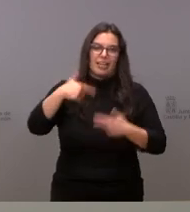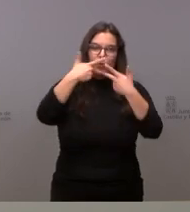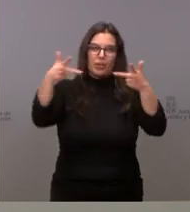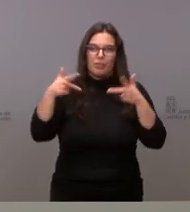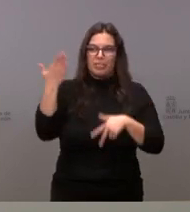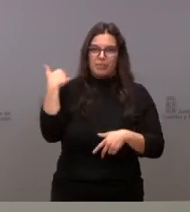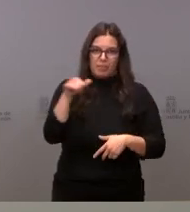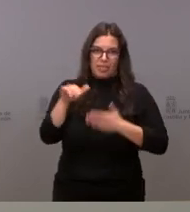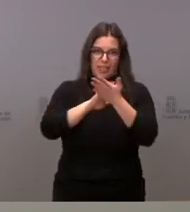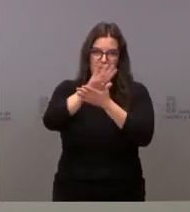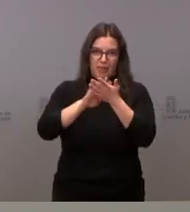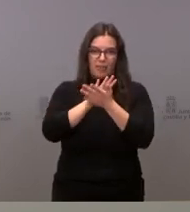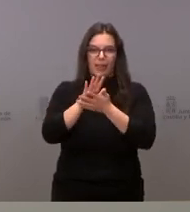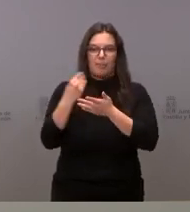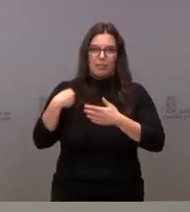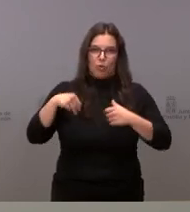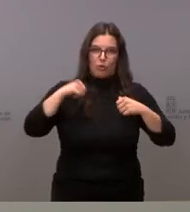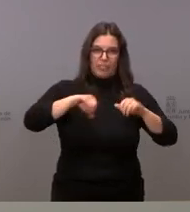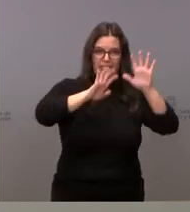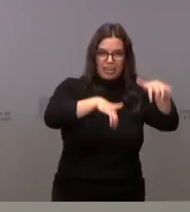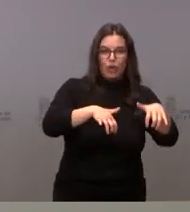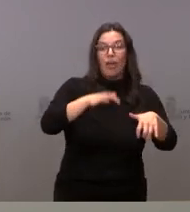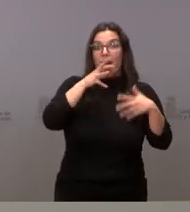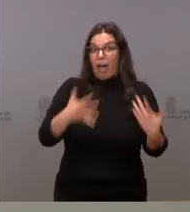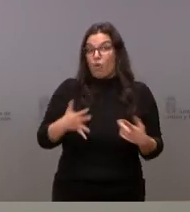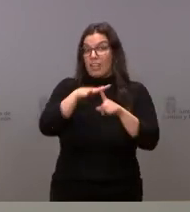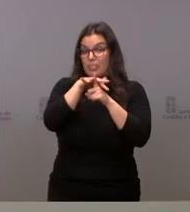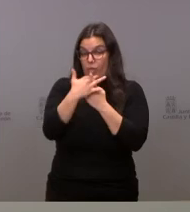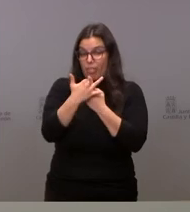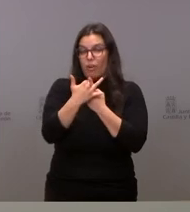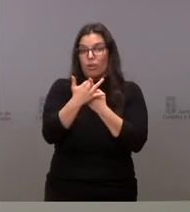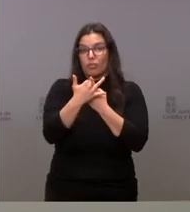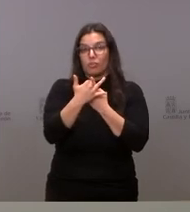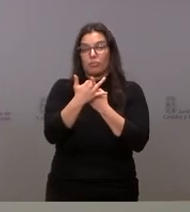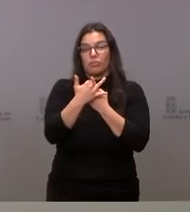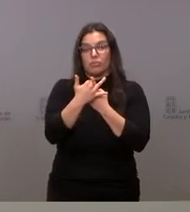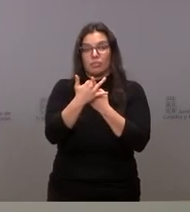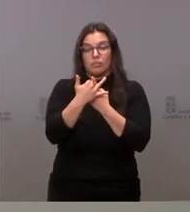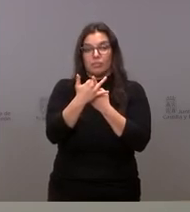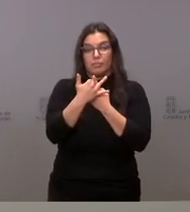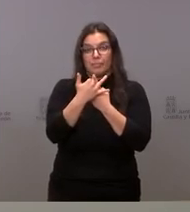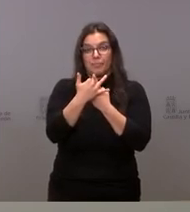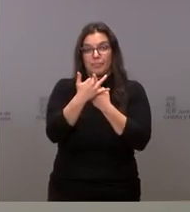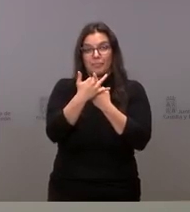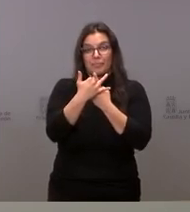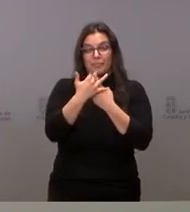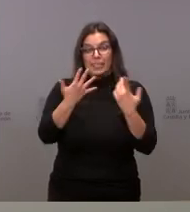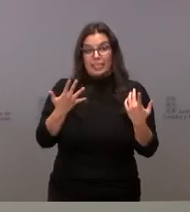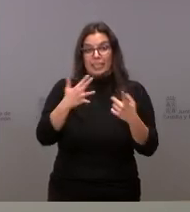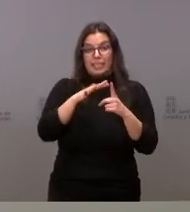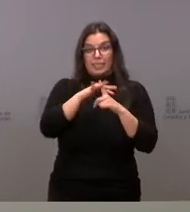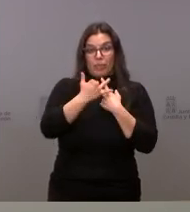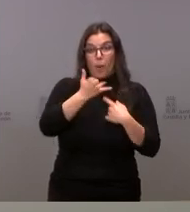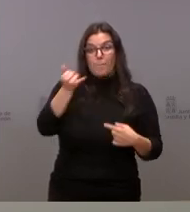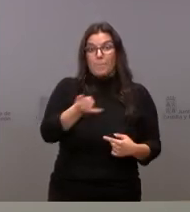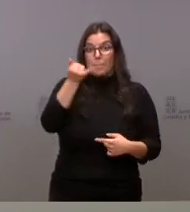la semana pasada con el hospital de león es que estamos en una situación en la cual la situación de bajas